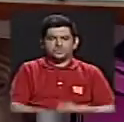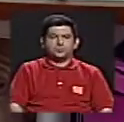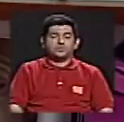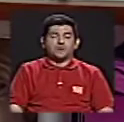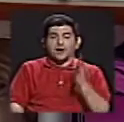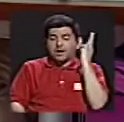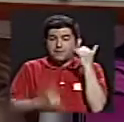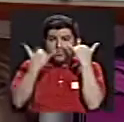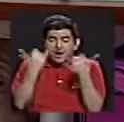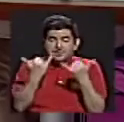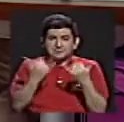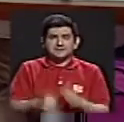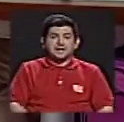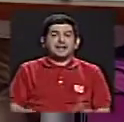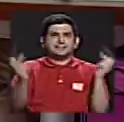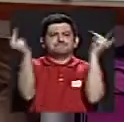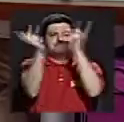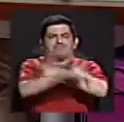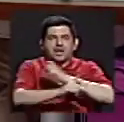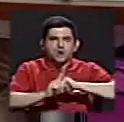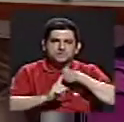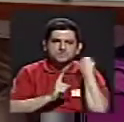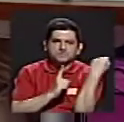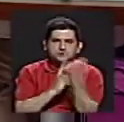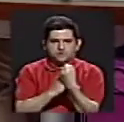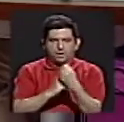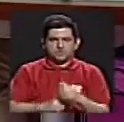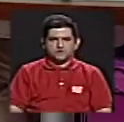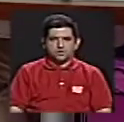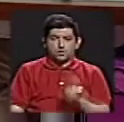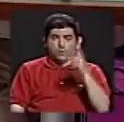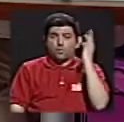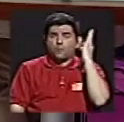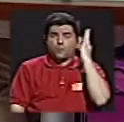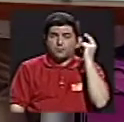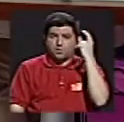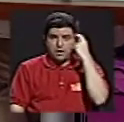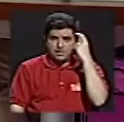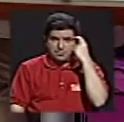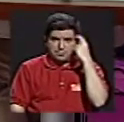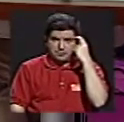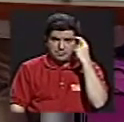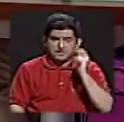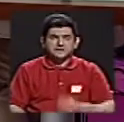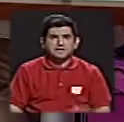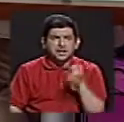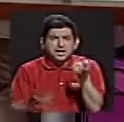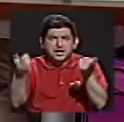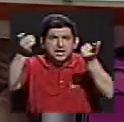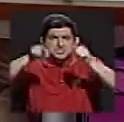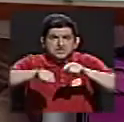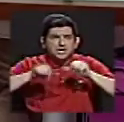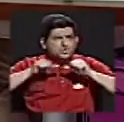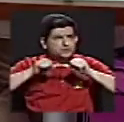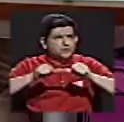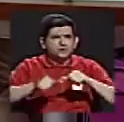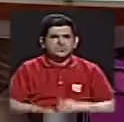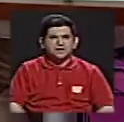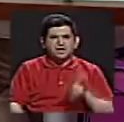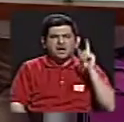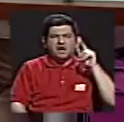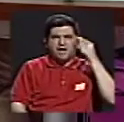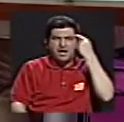de la mujer se empeora la situación. Cuando es una mujer, definitivamente todavía seguimos con el tabú